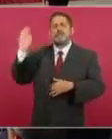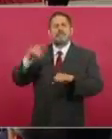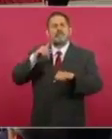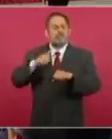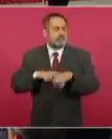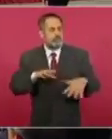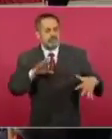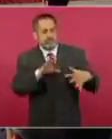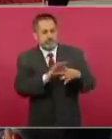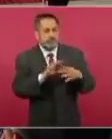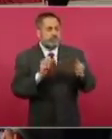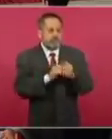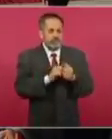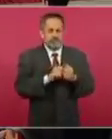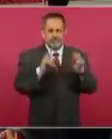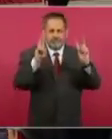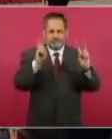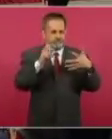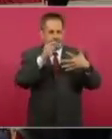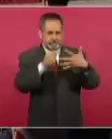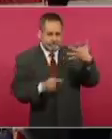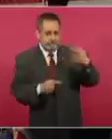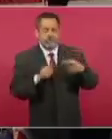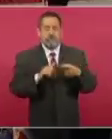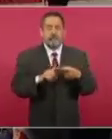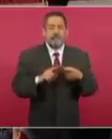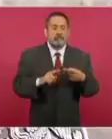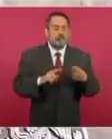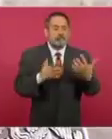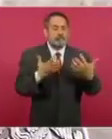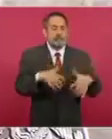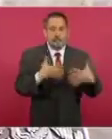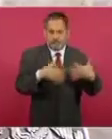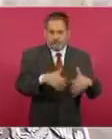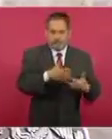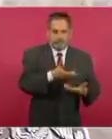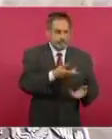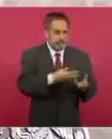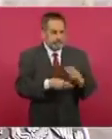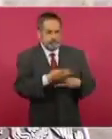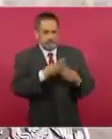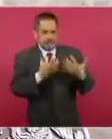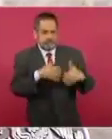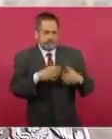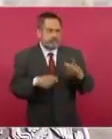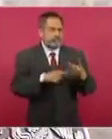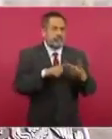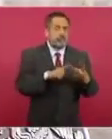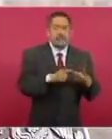en varios capítulos. Uno es producción, otro vamos a verlo más adelante,